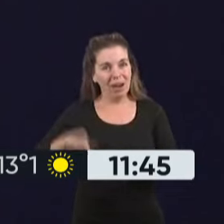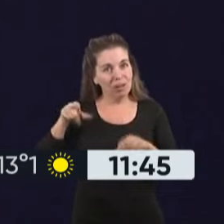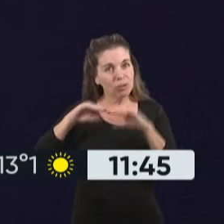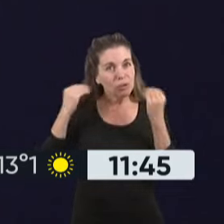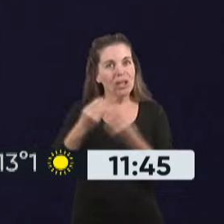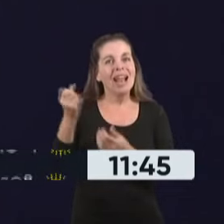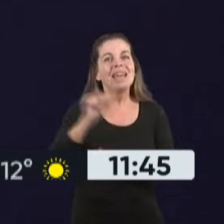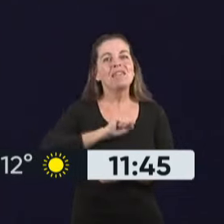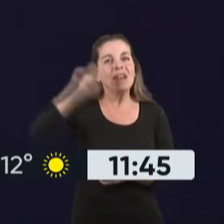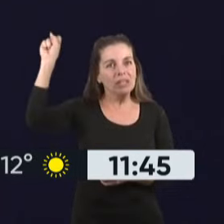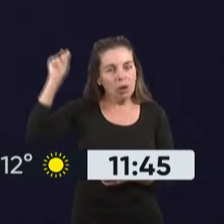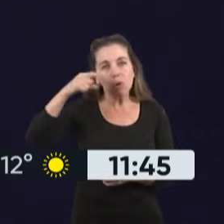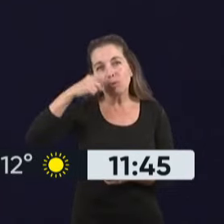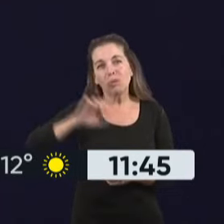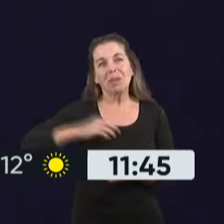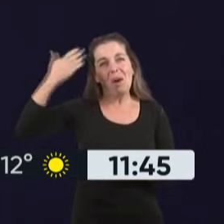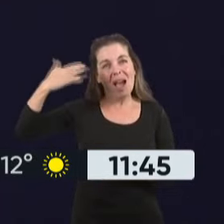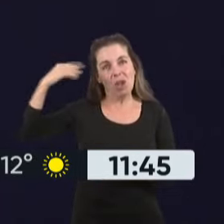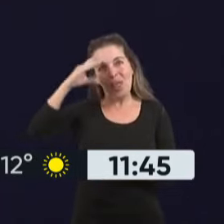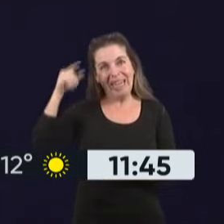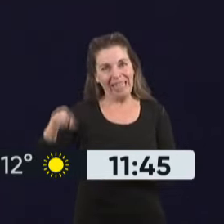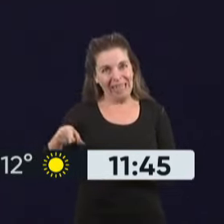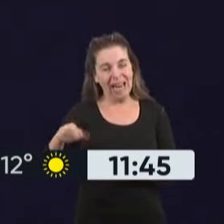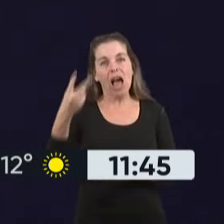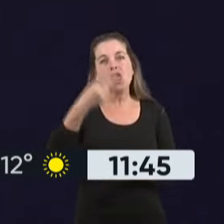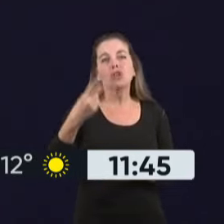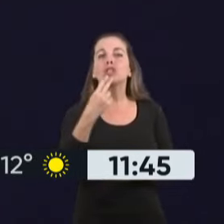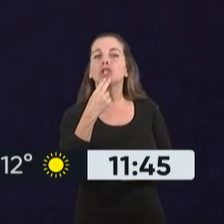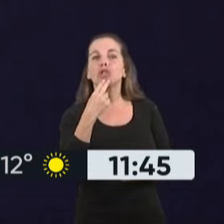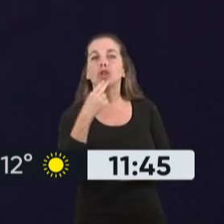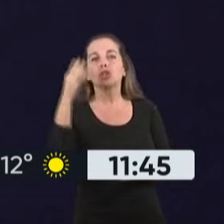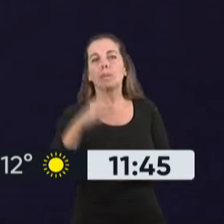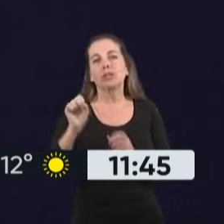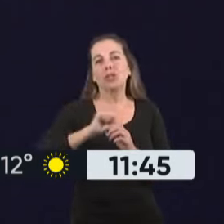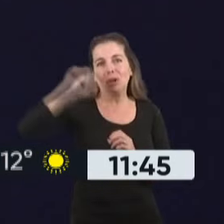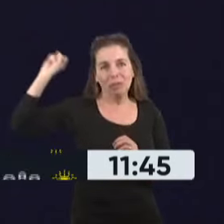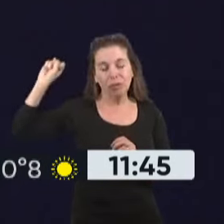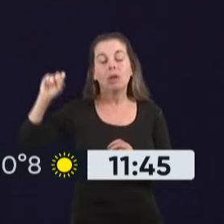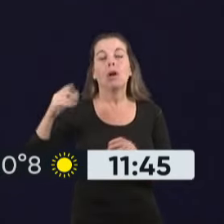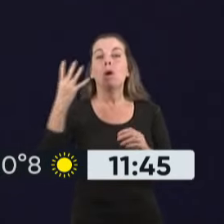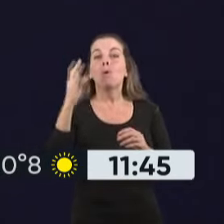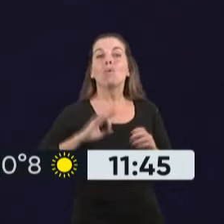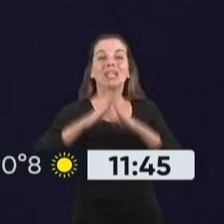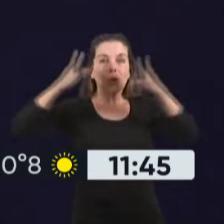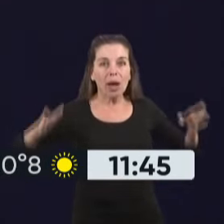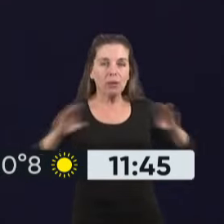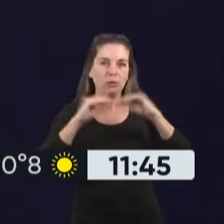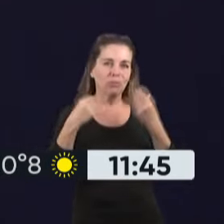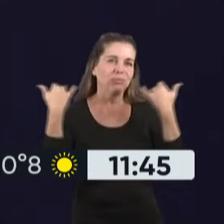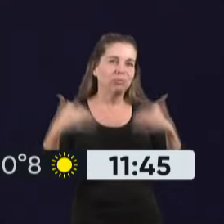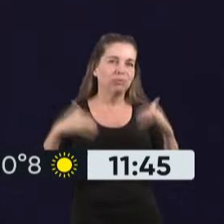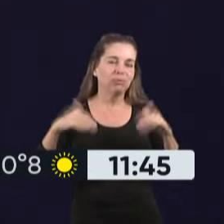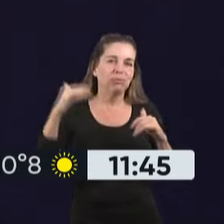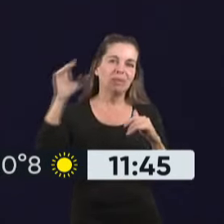211% en el último año, que acumuló más de 1000% de inflación durante los 4 años, también